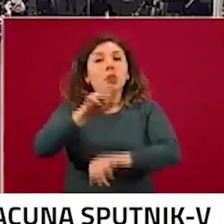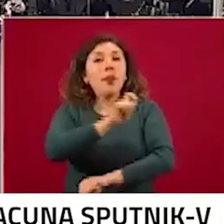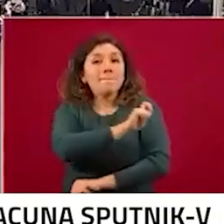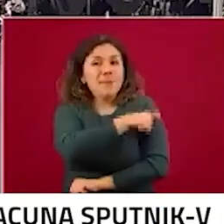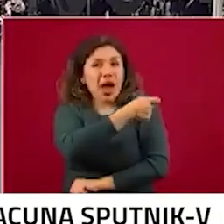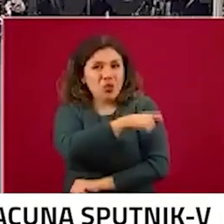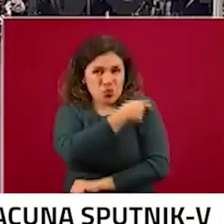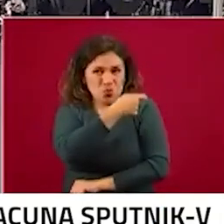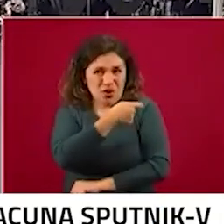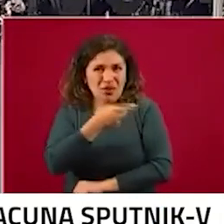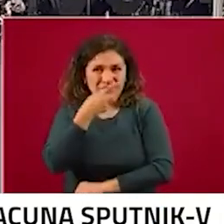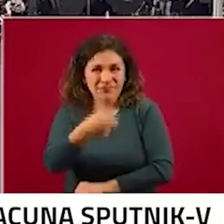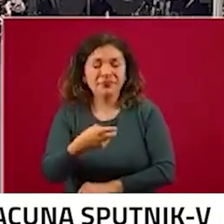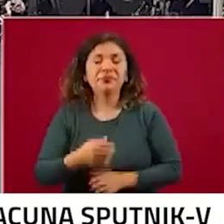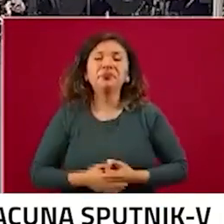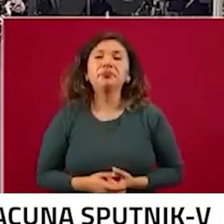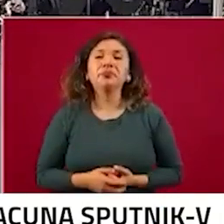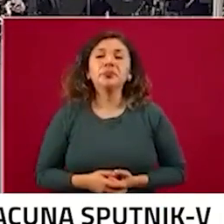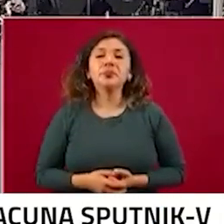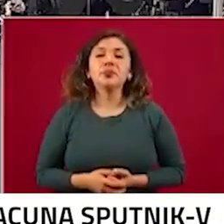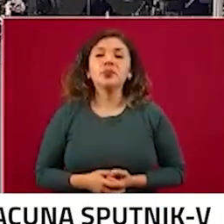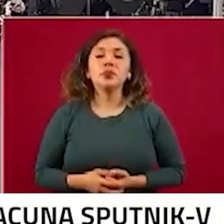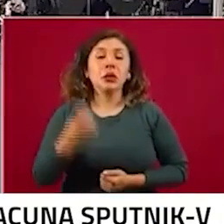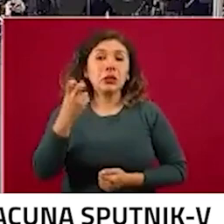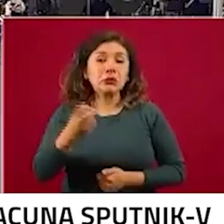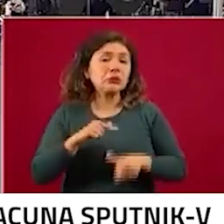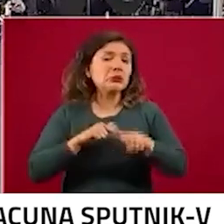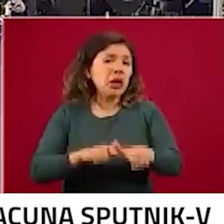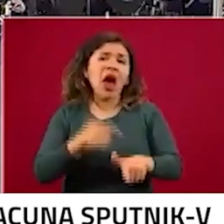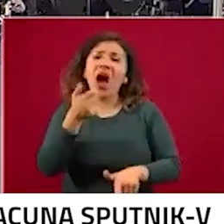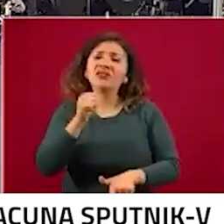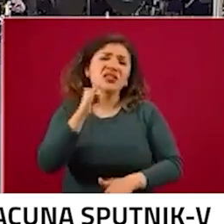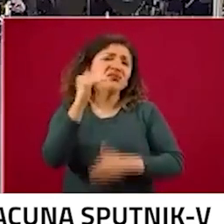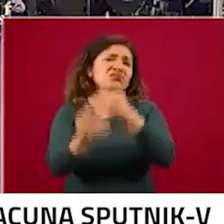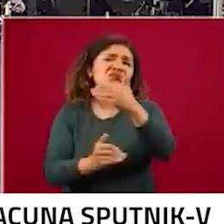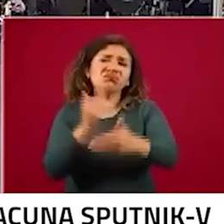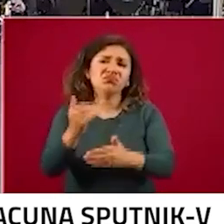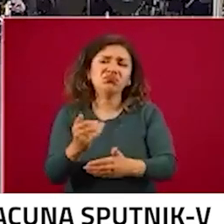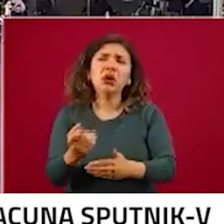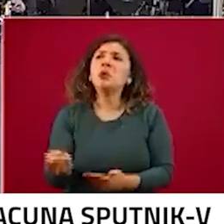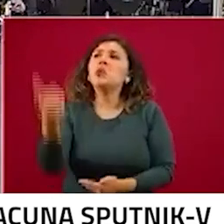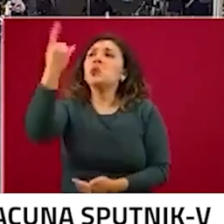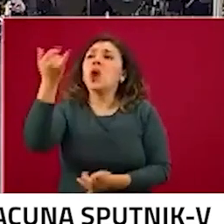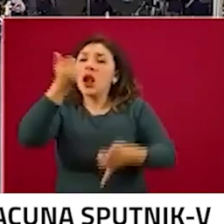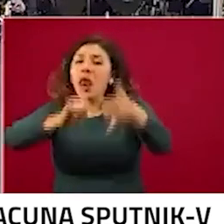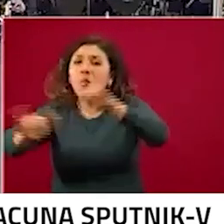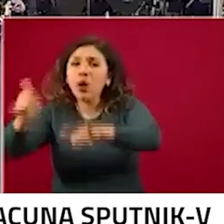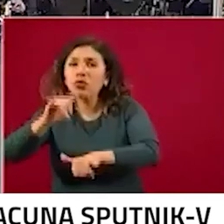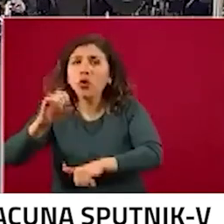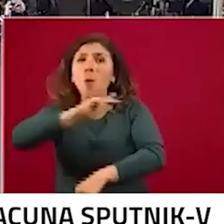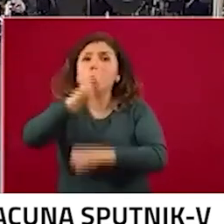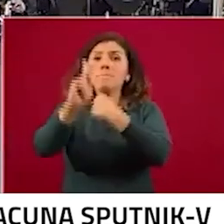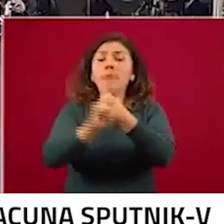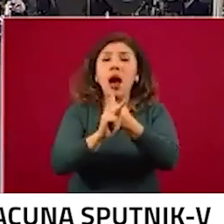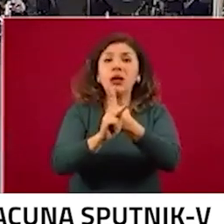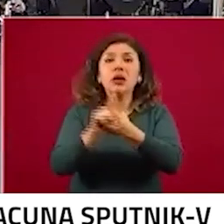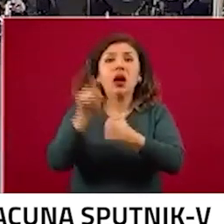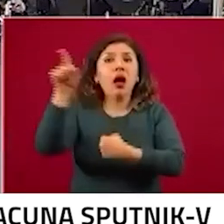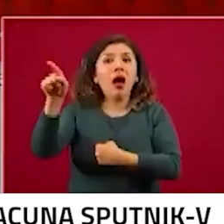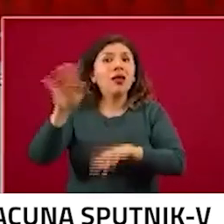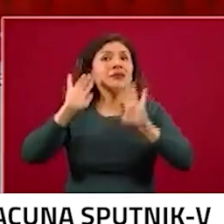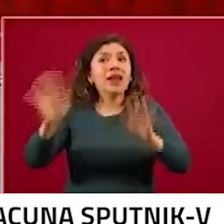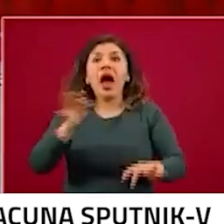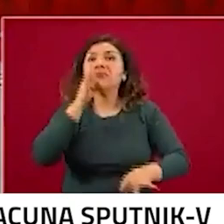o las vacunas, este fenómeno va a estar ocurriendo, que de repente un laboratorio, o en este caso un país, pero que finalmente